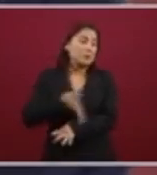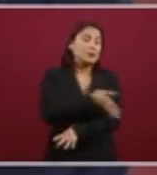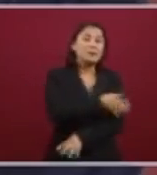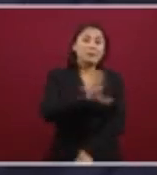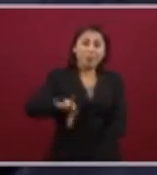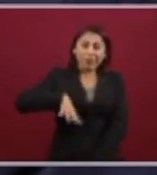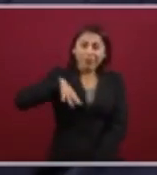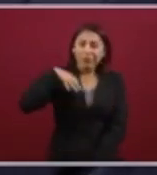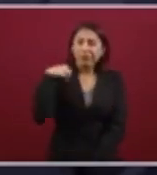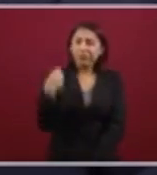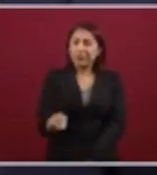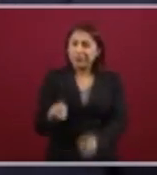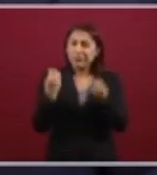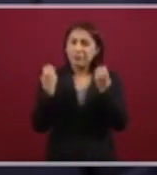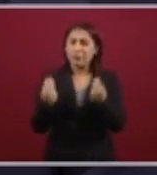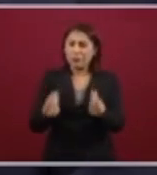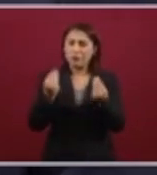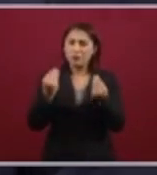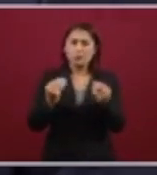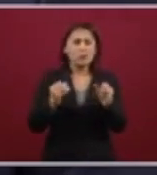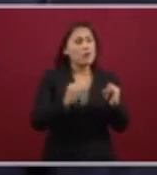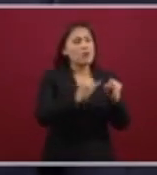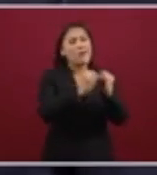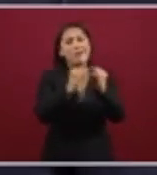Empezaron todos los organismos